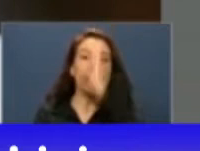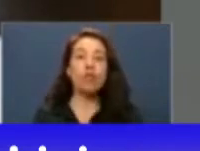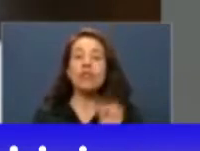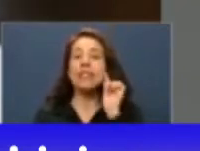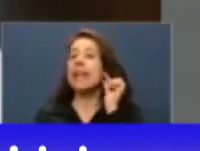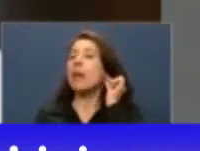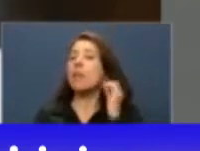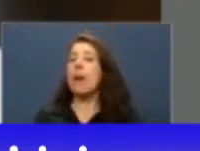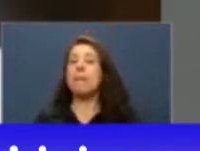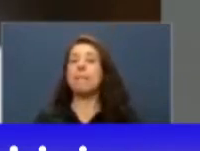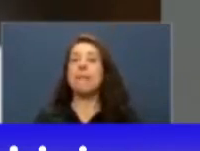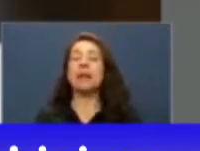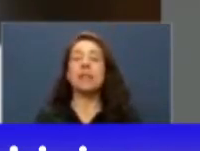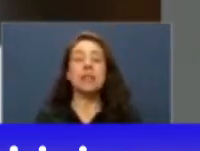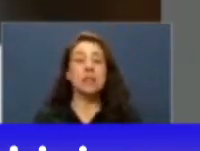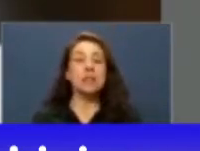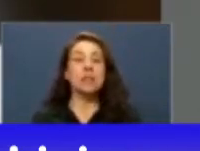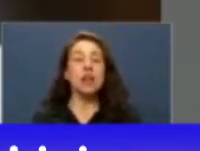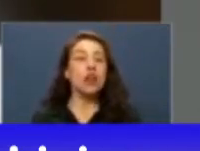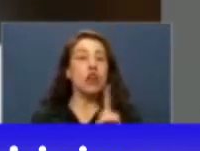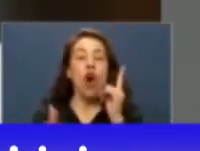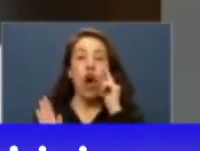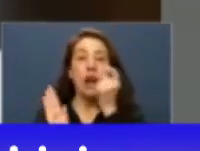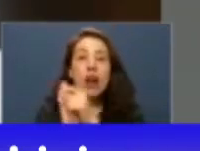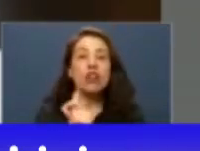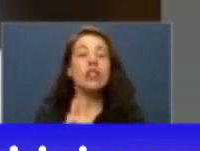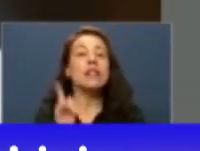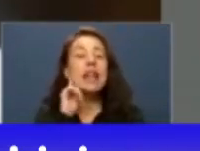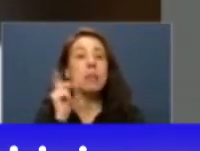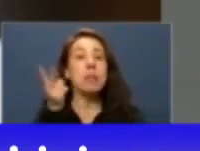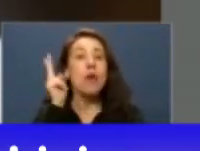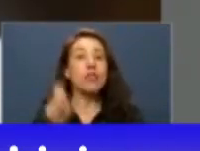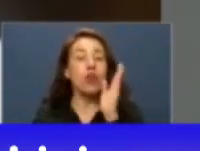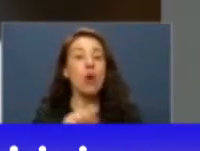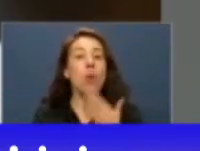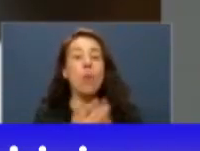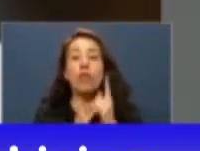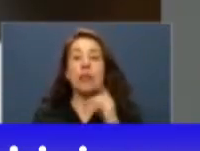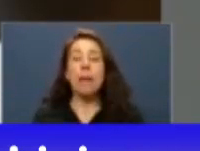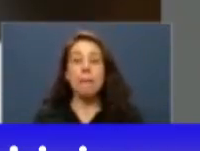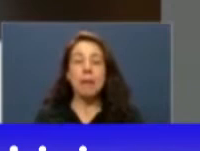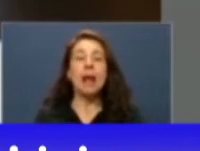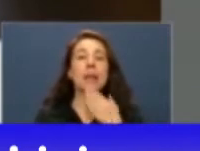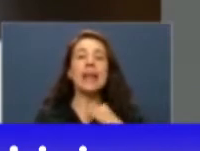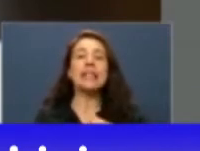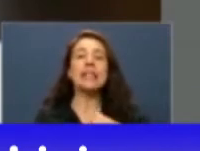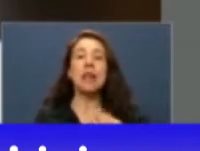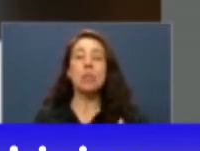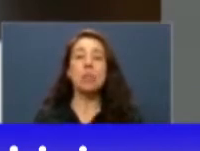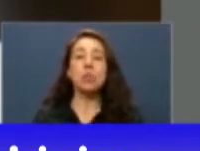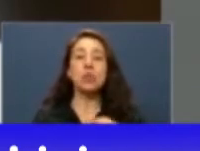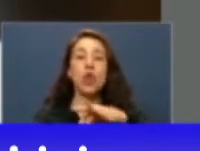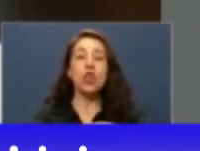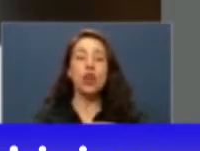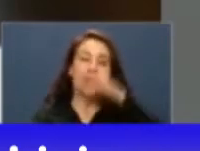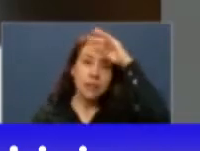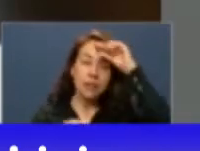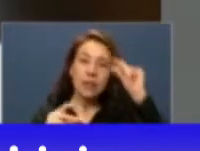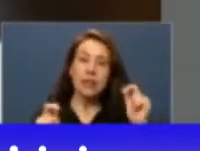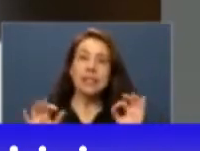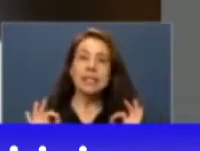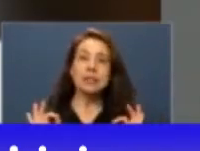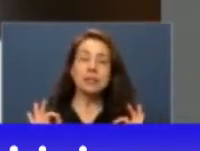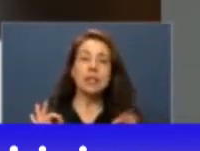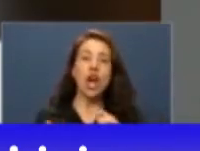a las embarazadas desconociendo el fuero maternal la determinación de mantener a un gran número de médicos especialistas